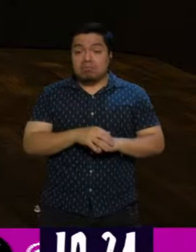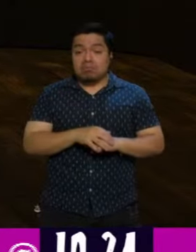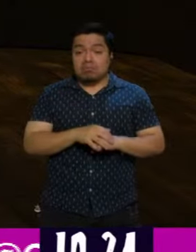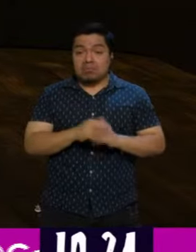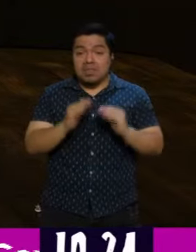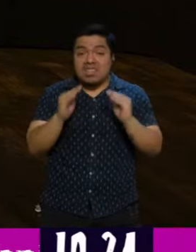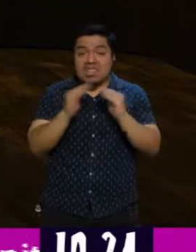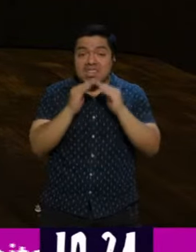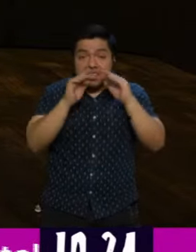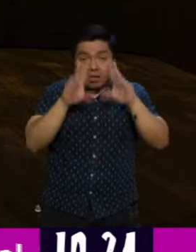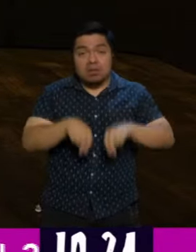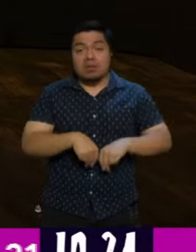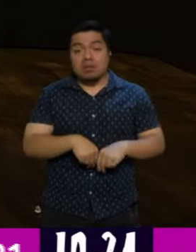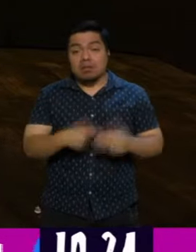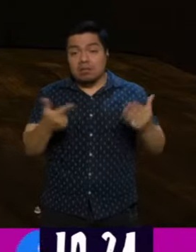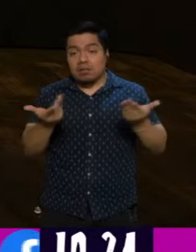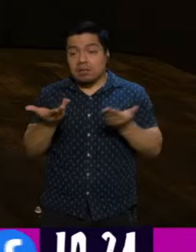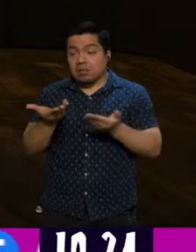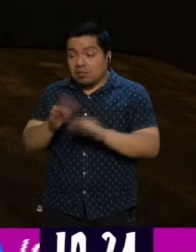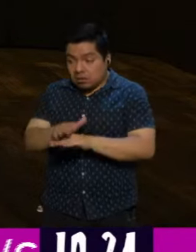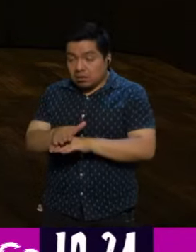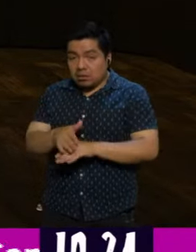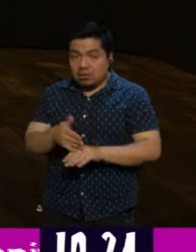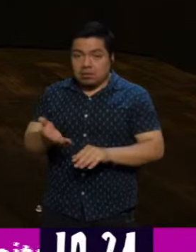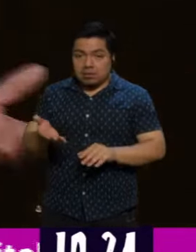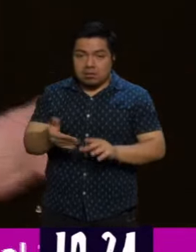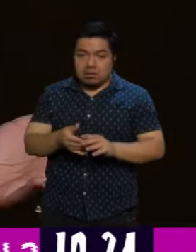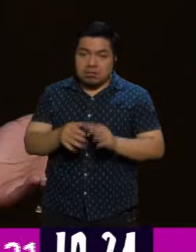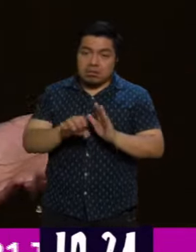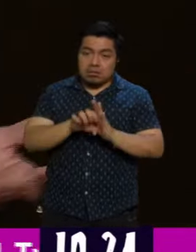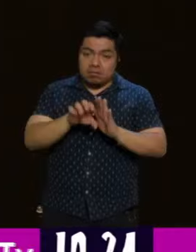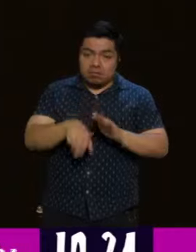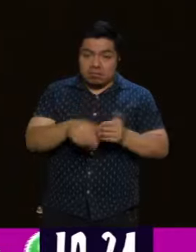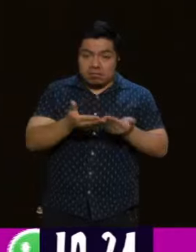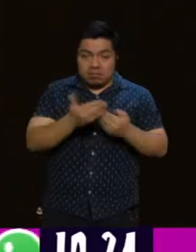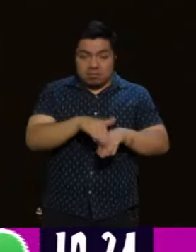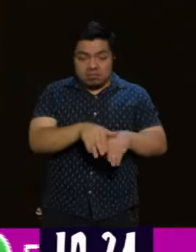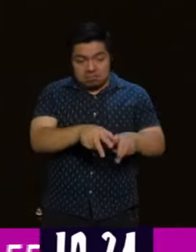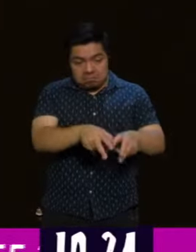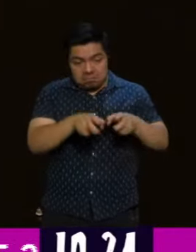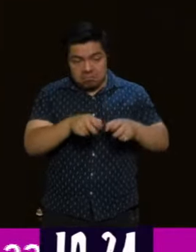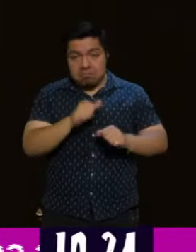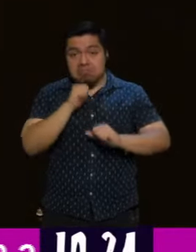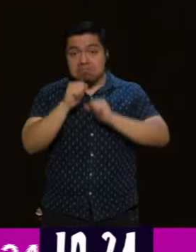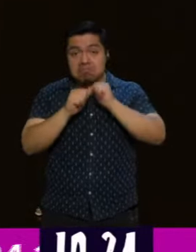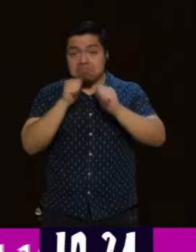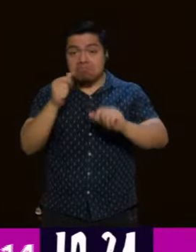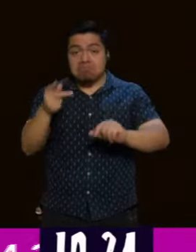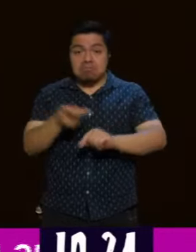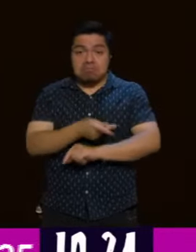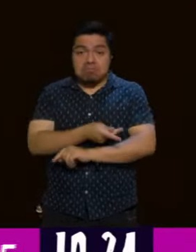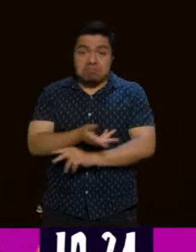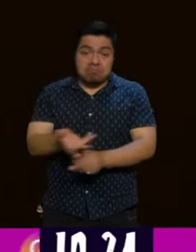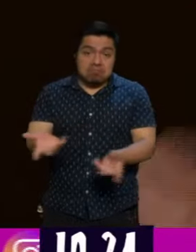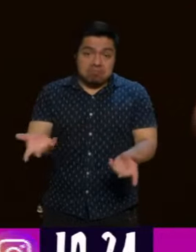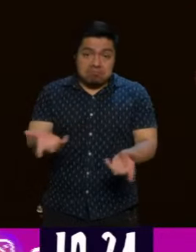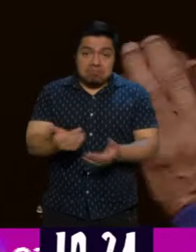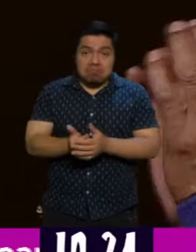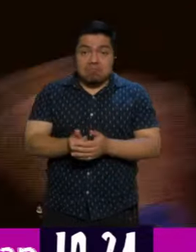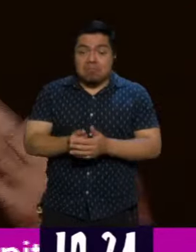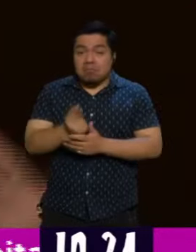las casas, no en los bancos. Si roban en el banco, pues a ti no te perjudica. ¿Eh?